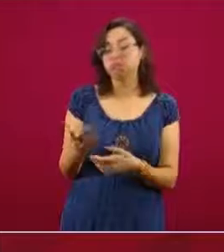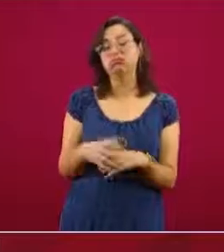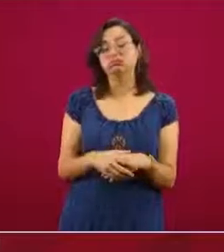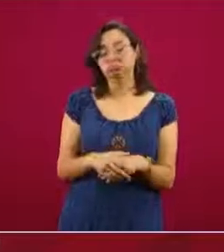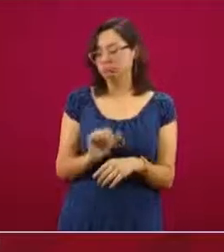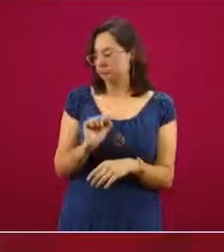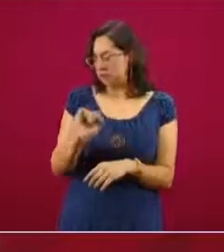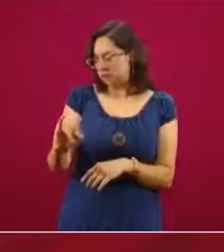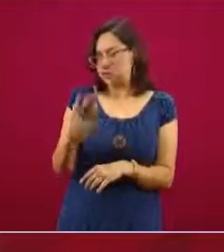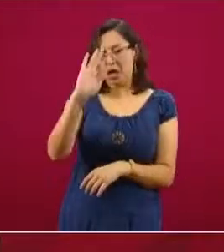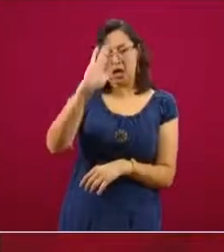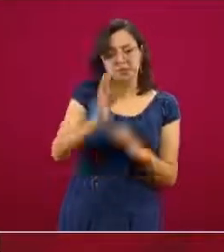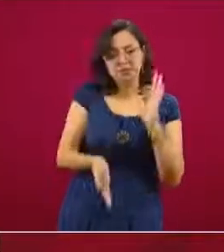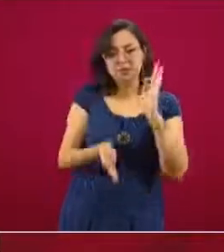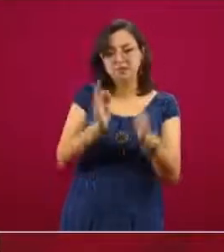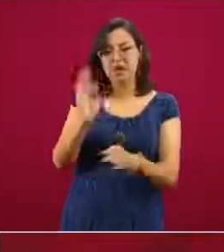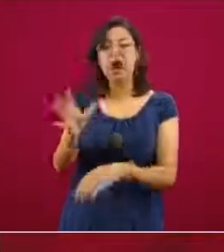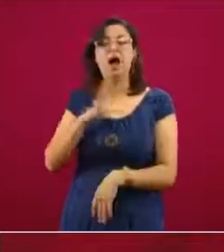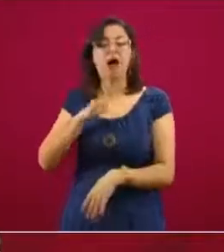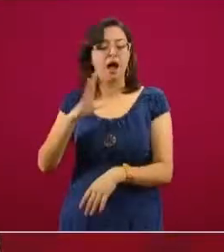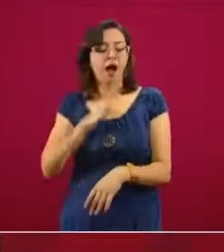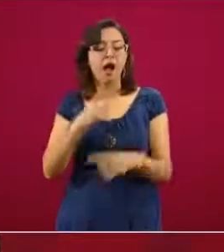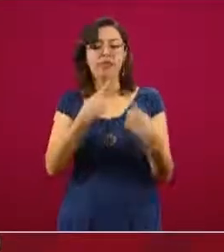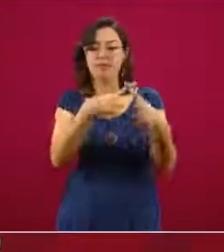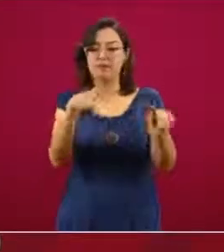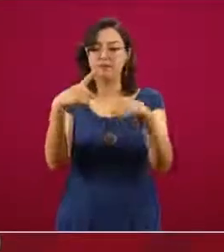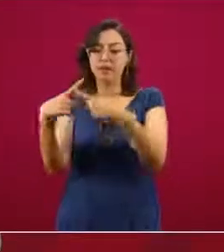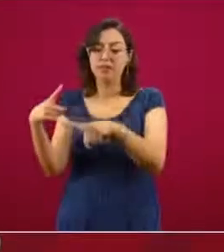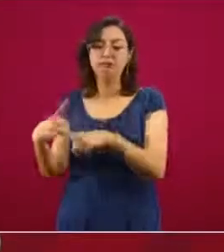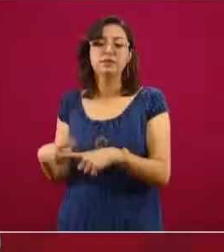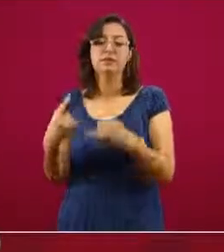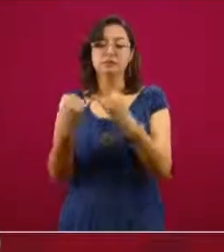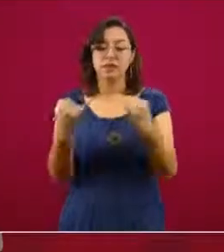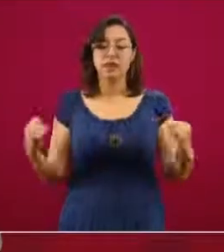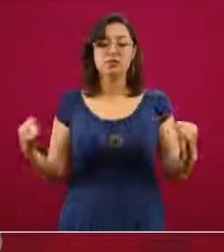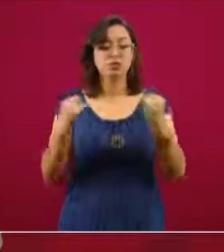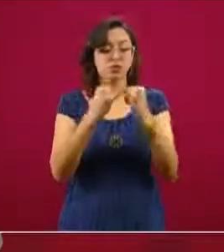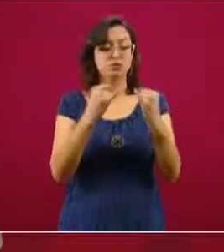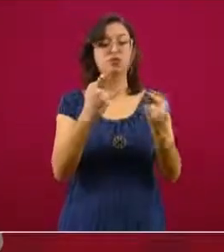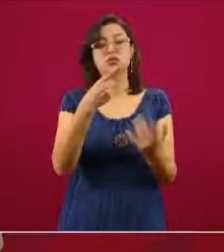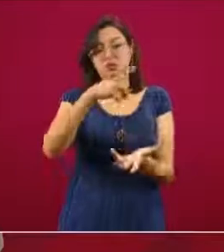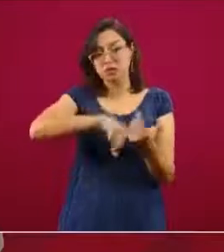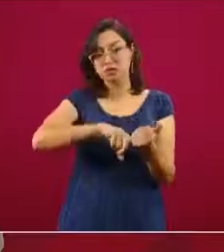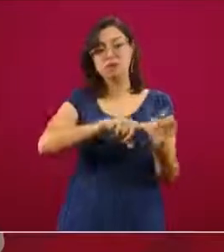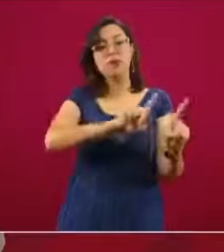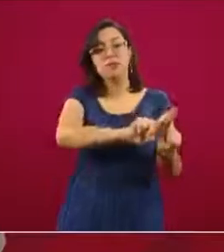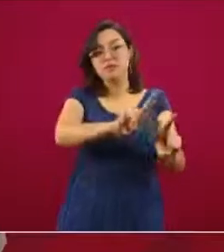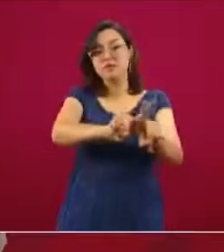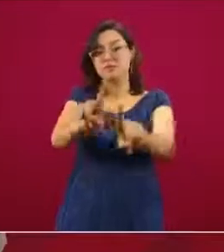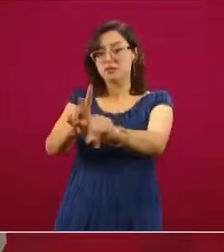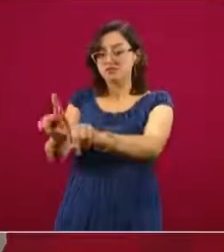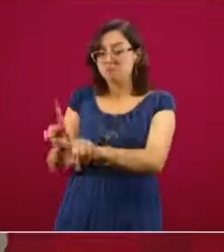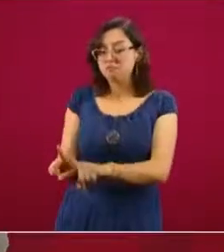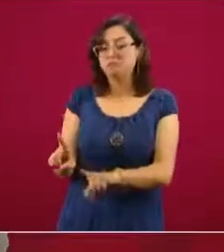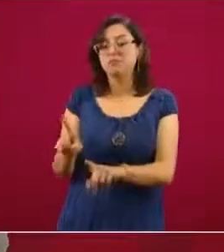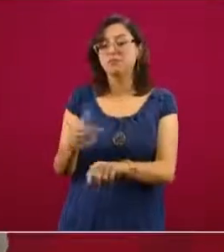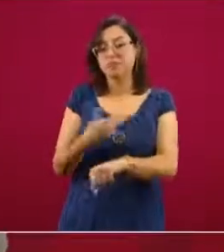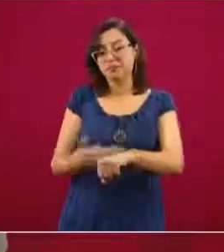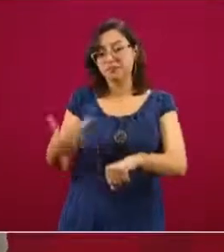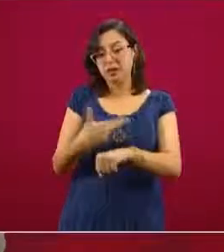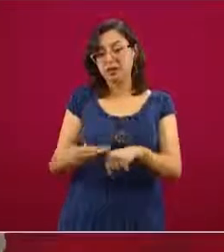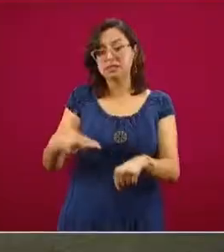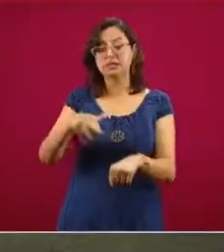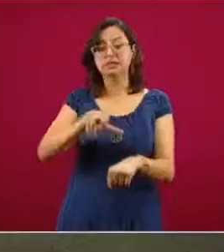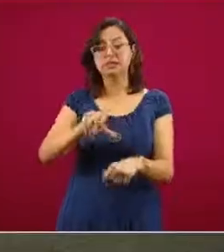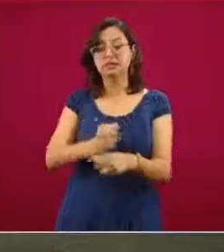es muy bienvenido. Tenemos distintos mecanismos, las propias instituciones tienen sus propios mecanismos. En la Secretaría de